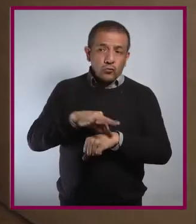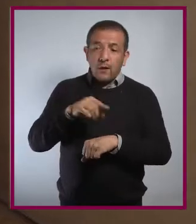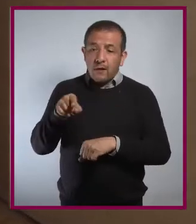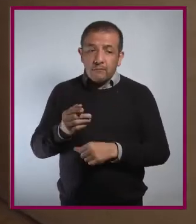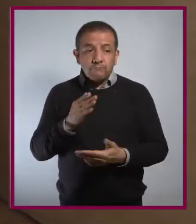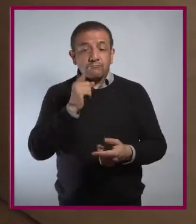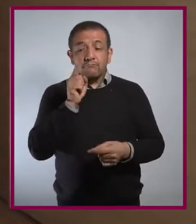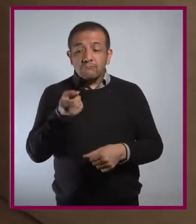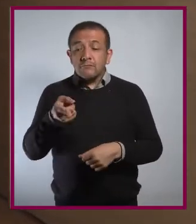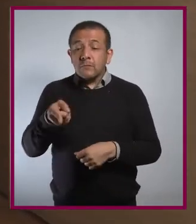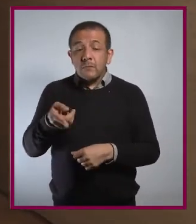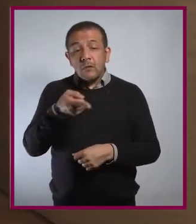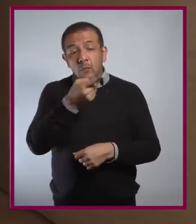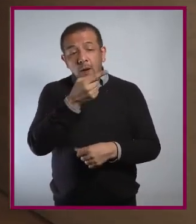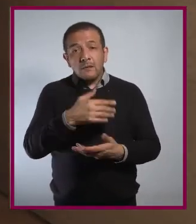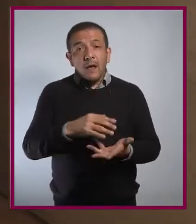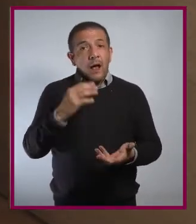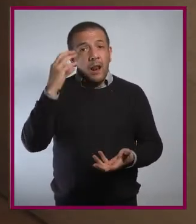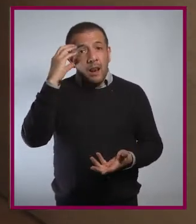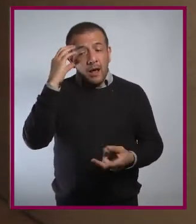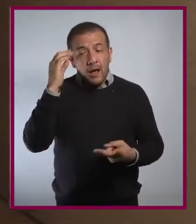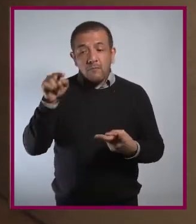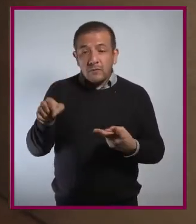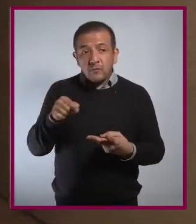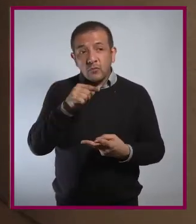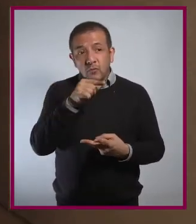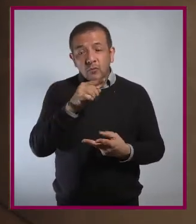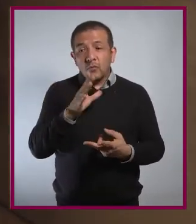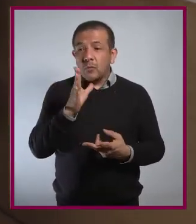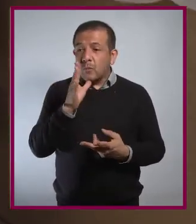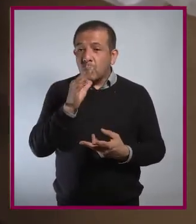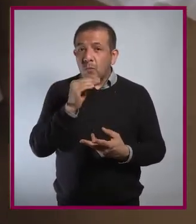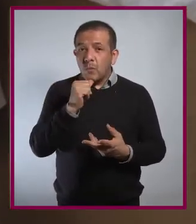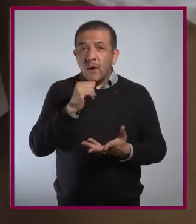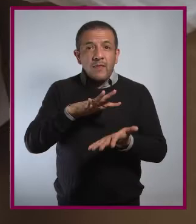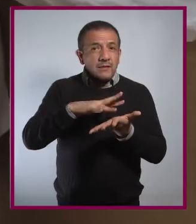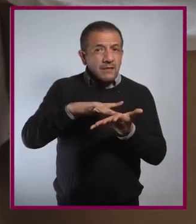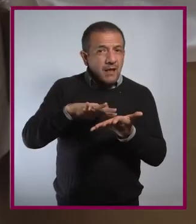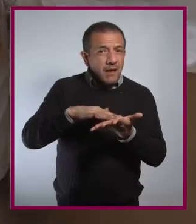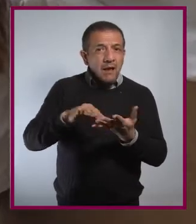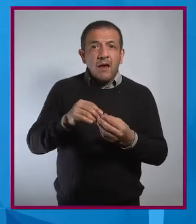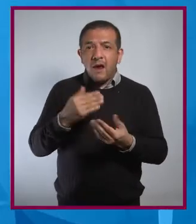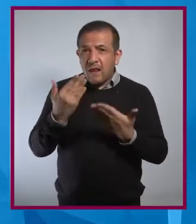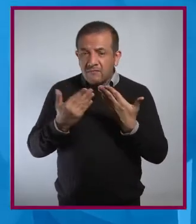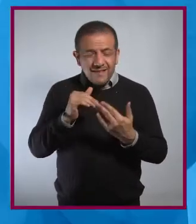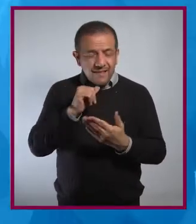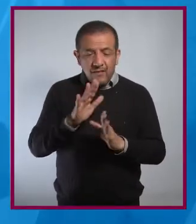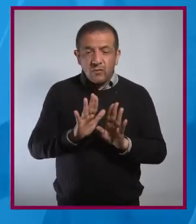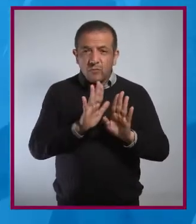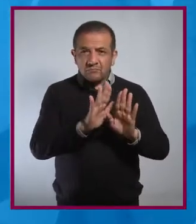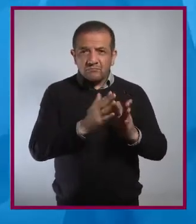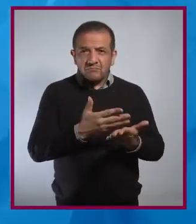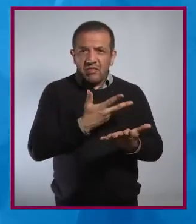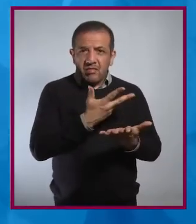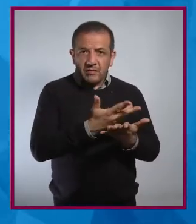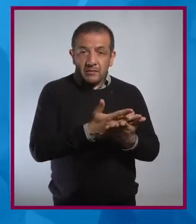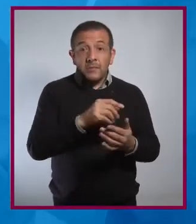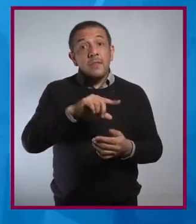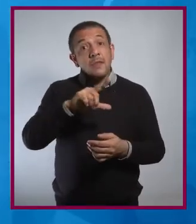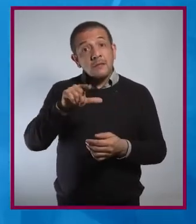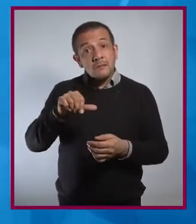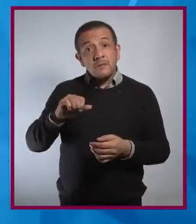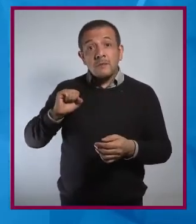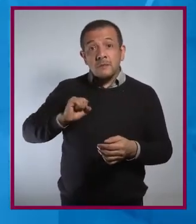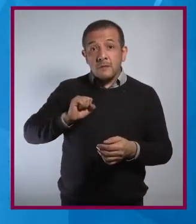la cama y prohibición de cualquier actividad intelectual. En el siglo XIX,